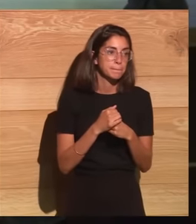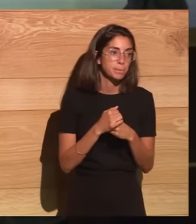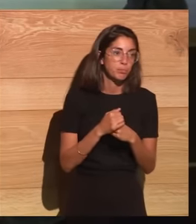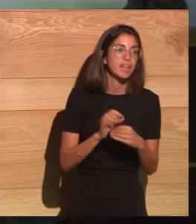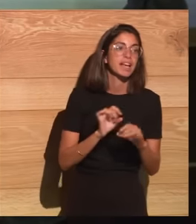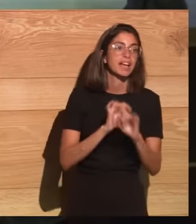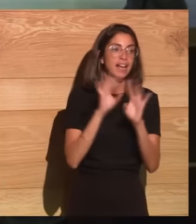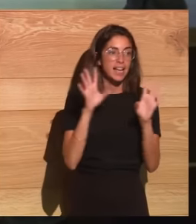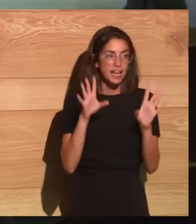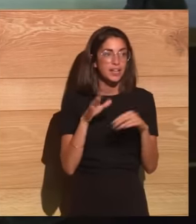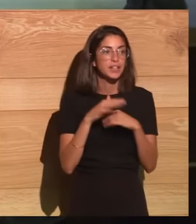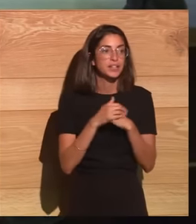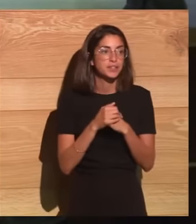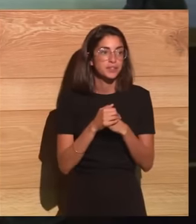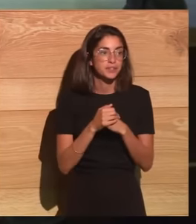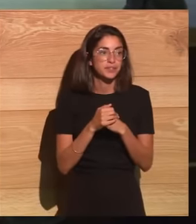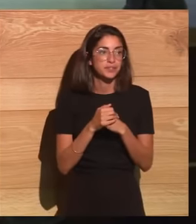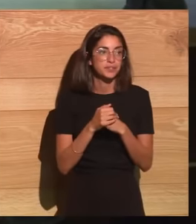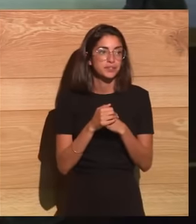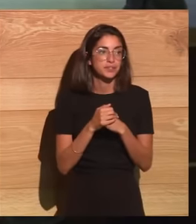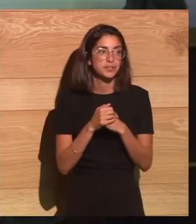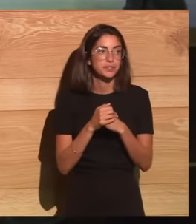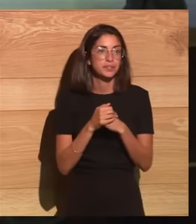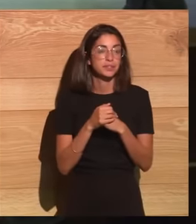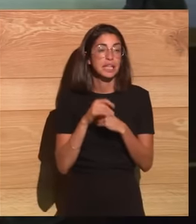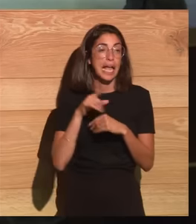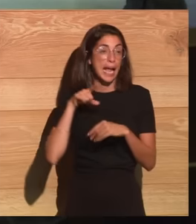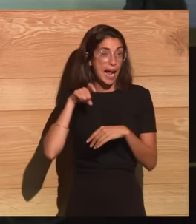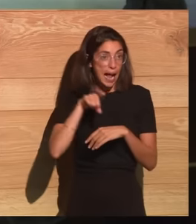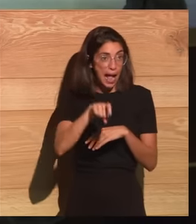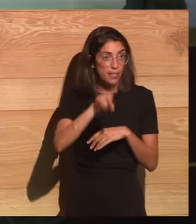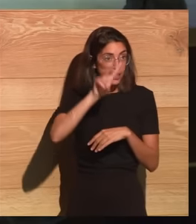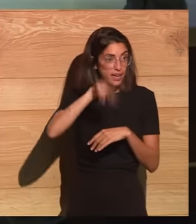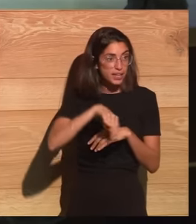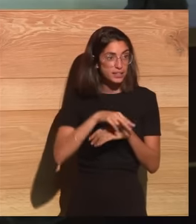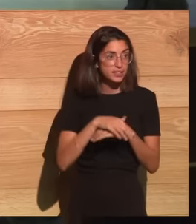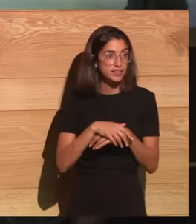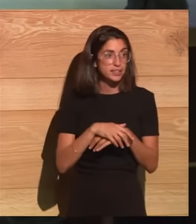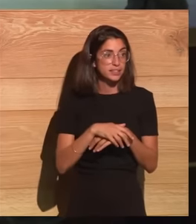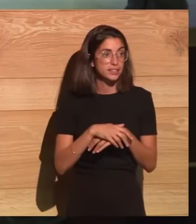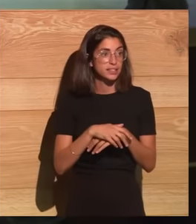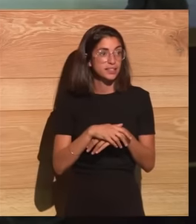Claro, es que ahí estaba. Es cáncer, don Arturo. Mira, por lo menos me ha acertado el nombre.